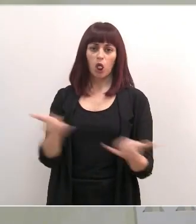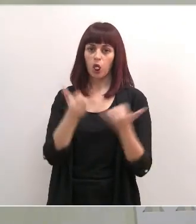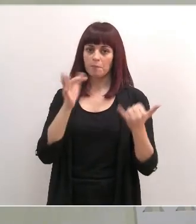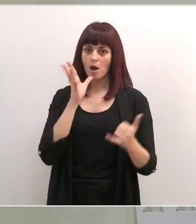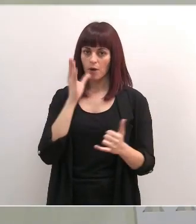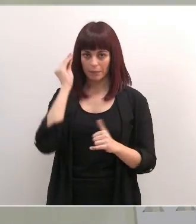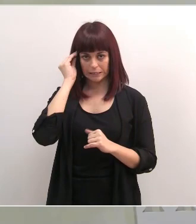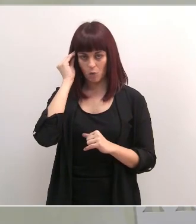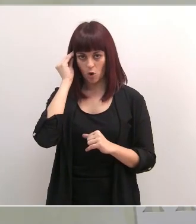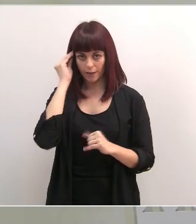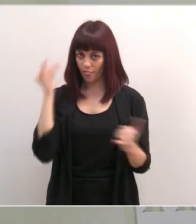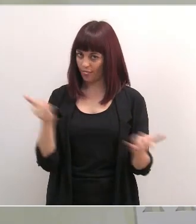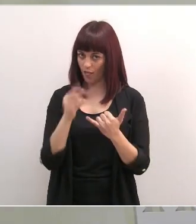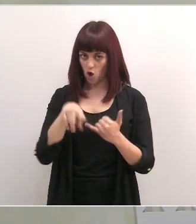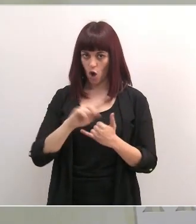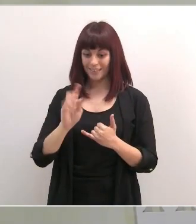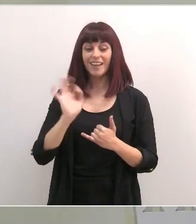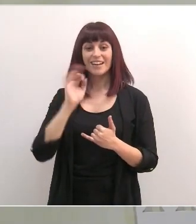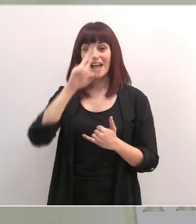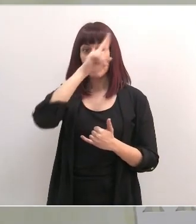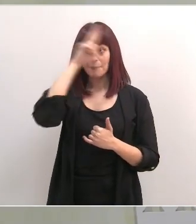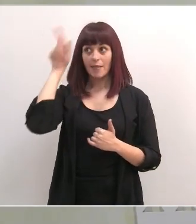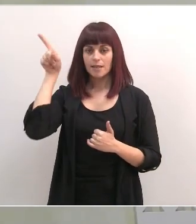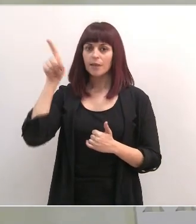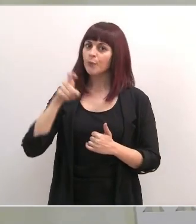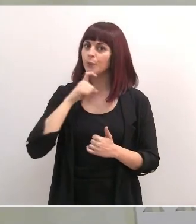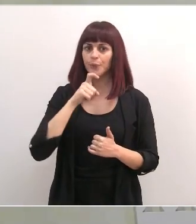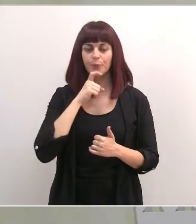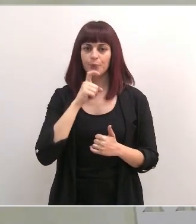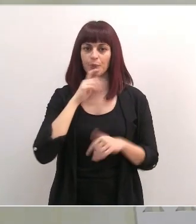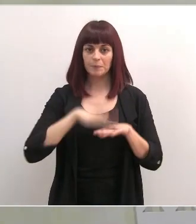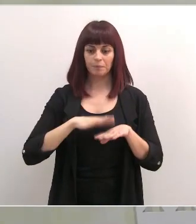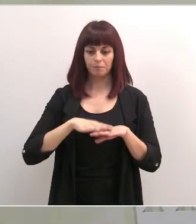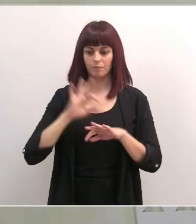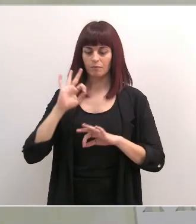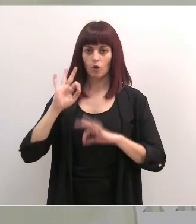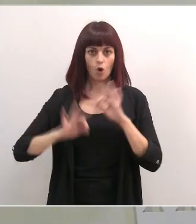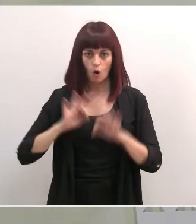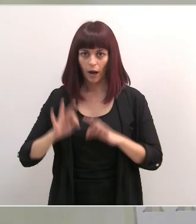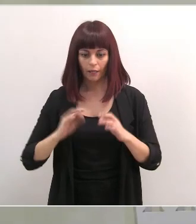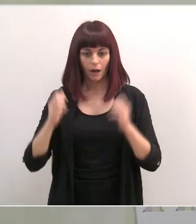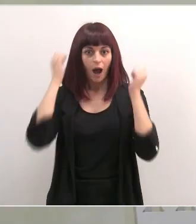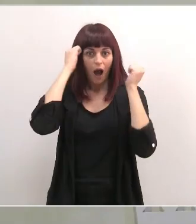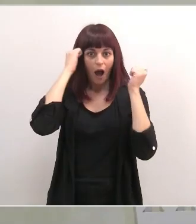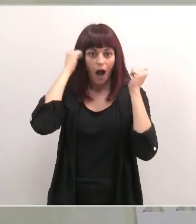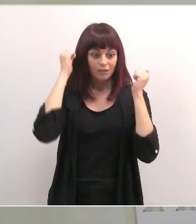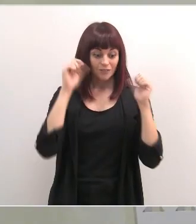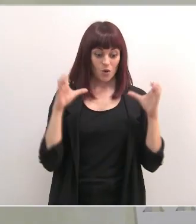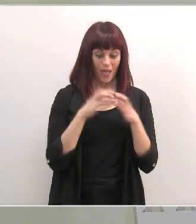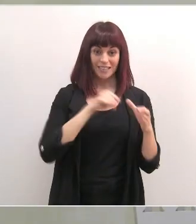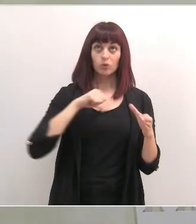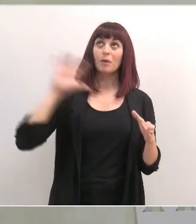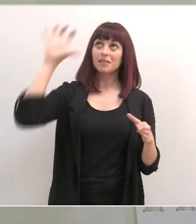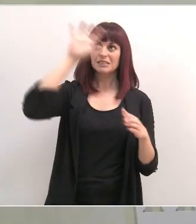Es verdad que a nivel de Majadahonda de Madrid están teniendo dificultades para analizar todos los estudios que se mandan desde todas las comunidades